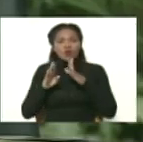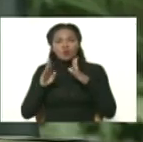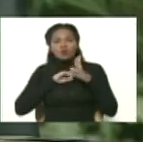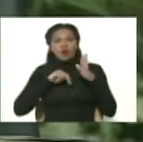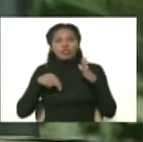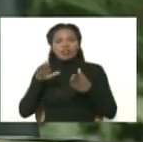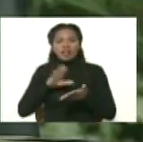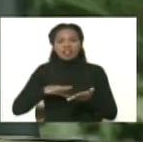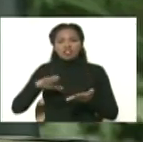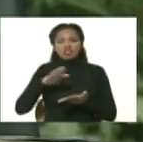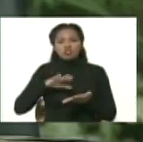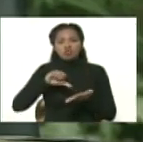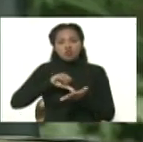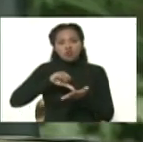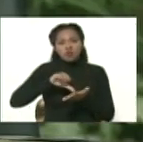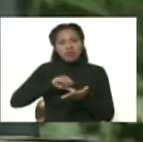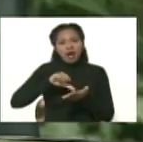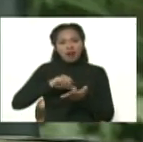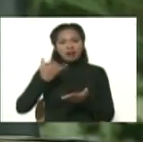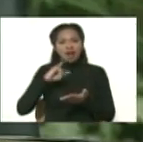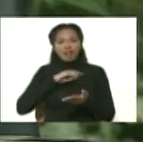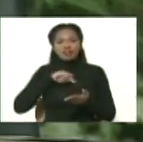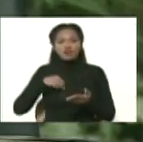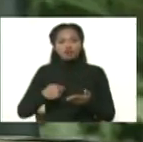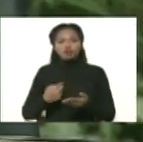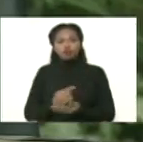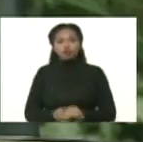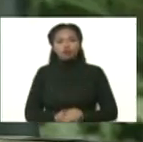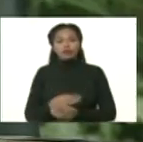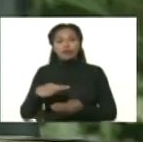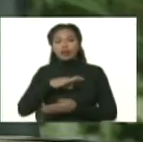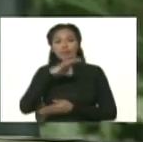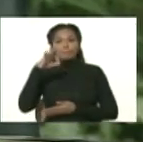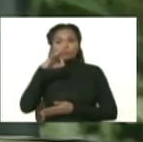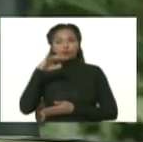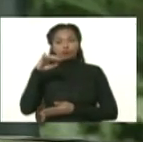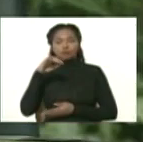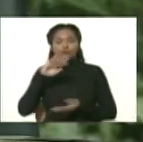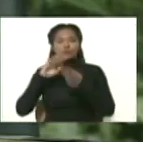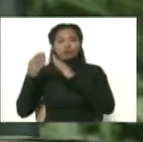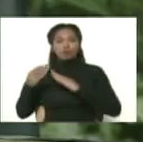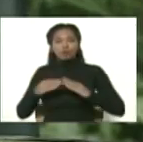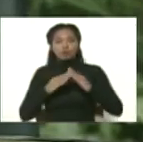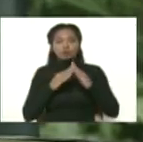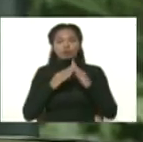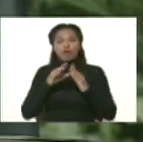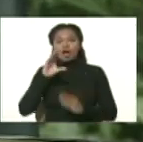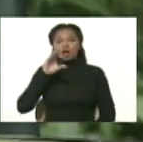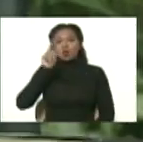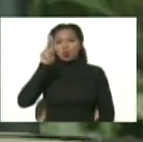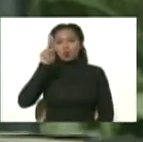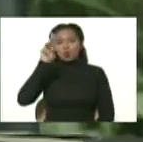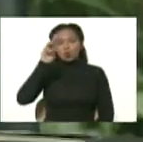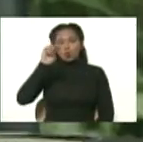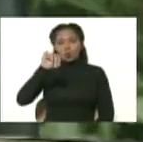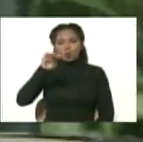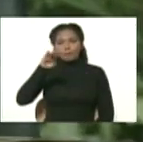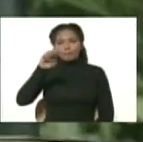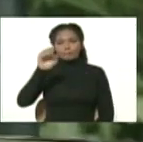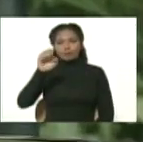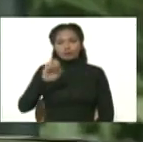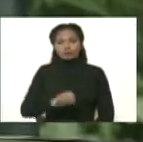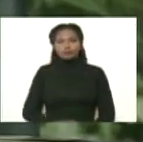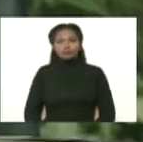ciudad socialista que contiene el espíritu de la comuna CUMBE. Pero